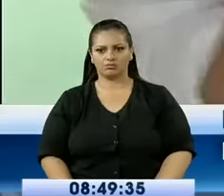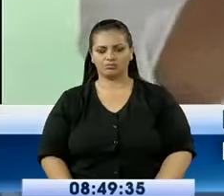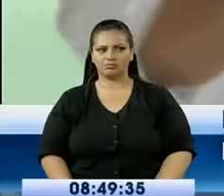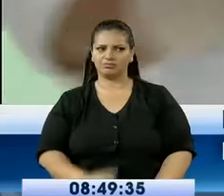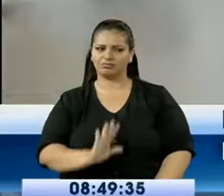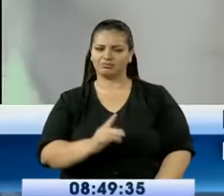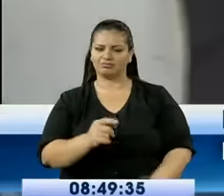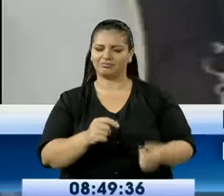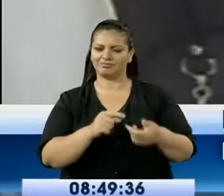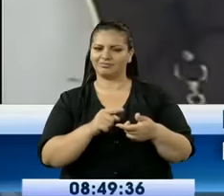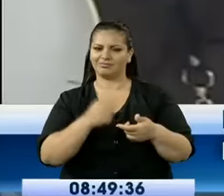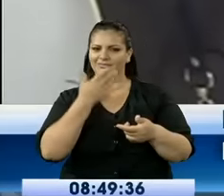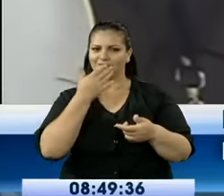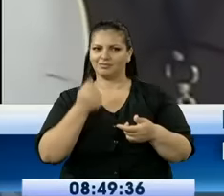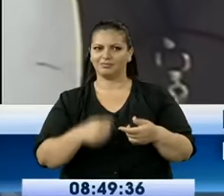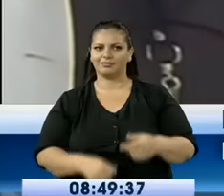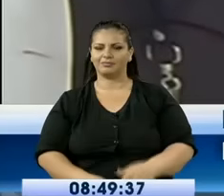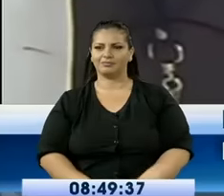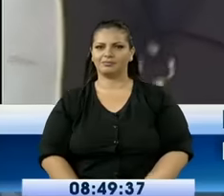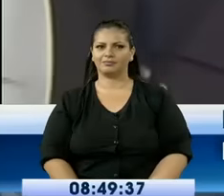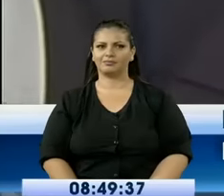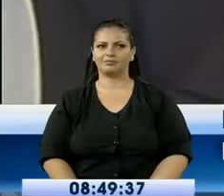no.